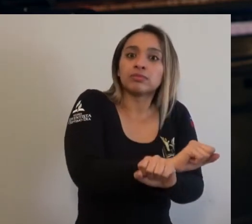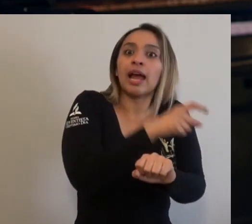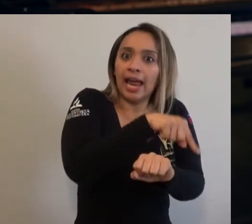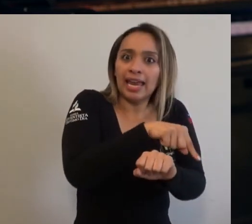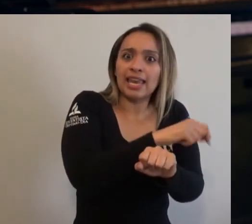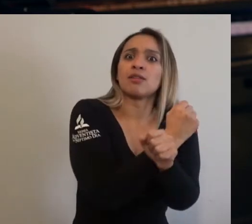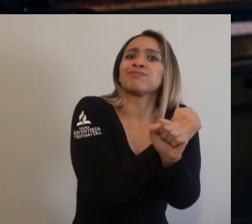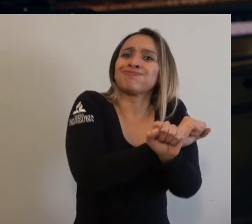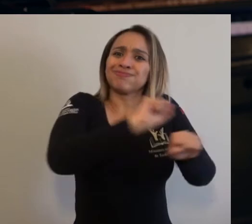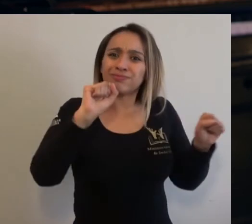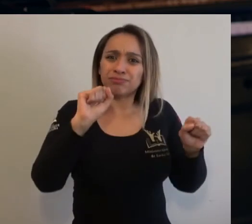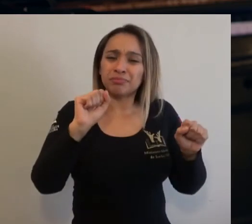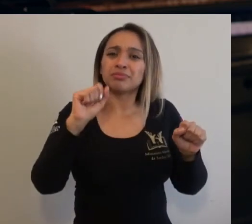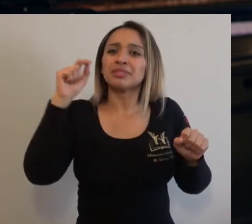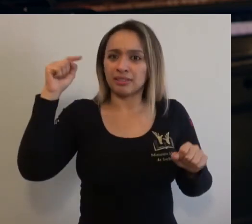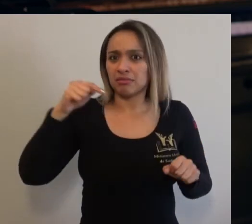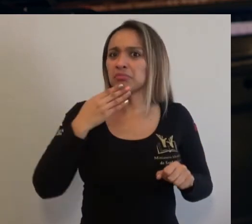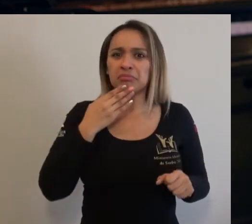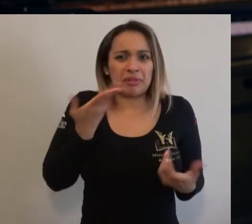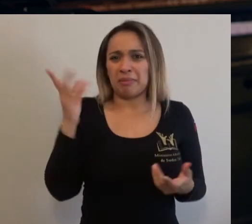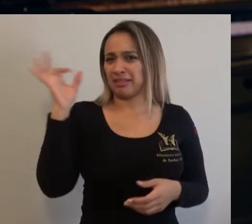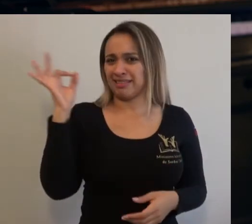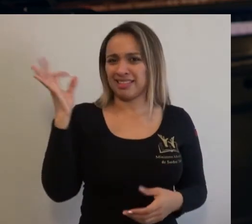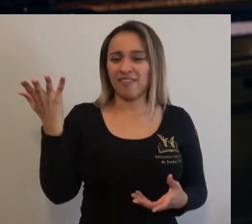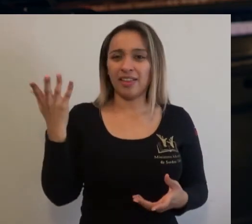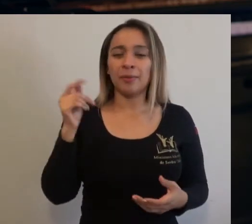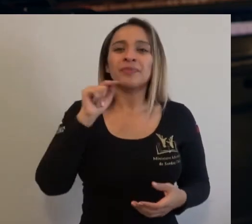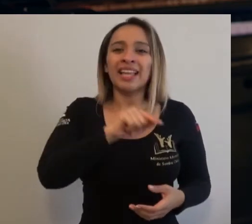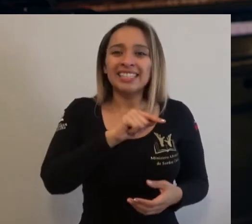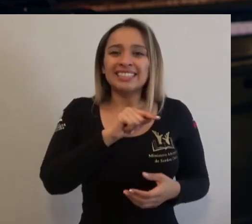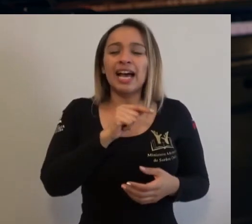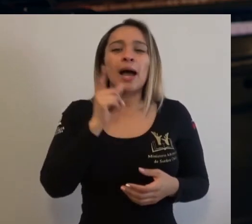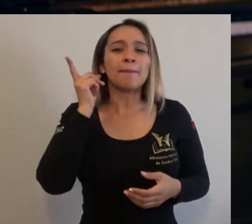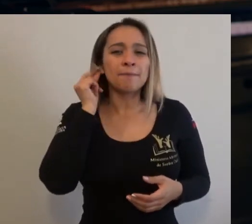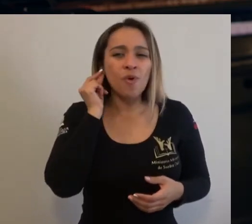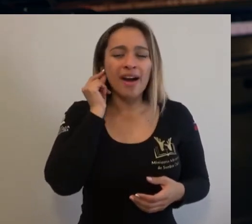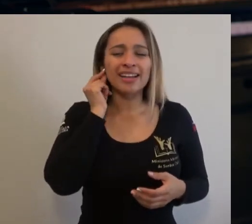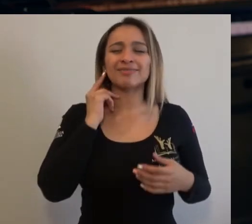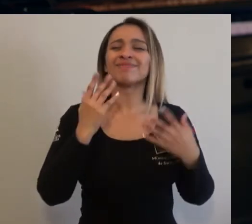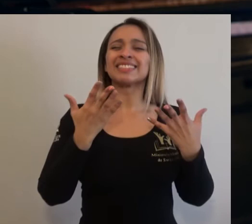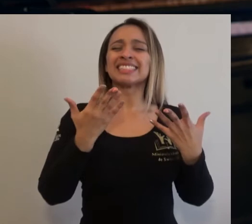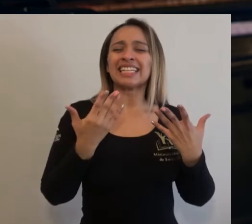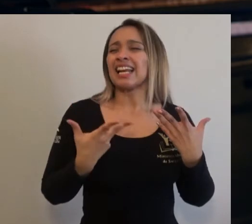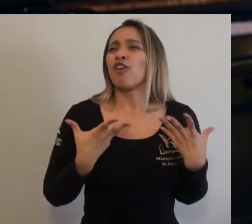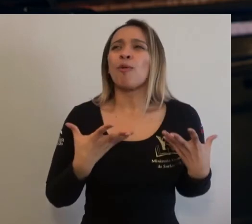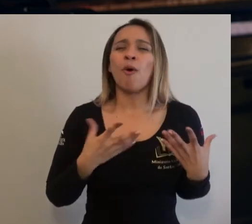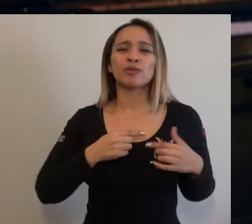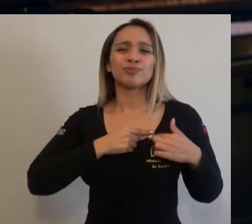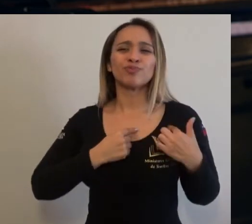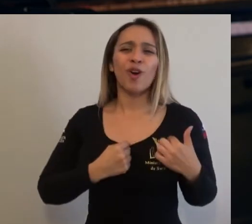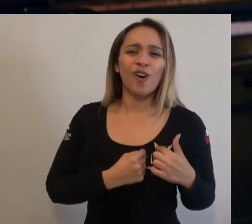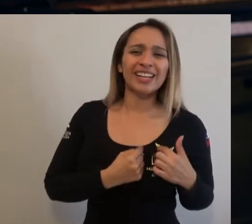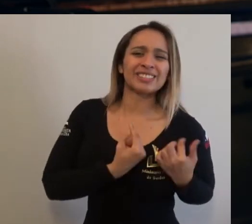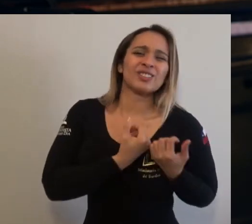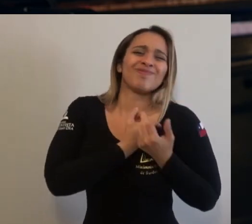día de reposo? Esta mujer, más que una enfermedad o una dolencia física, ella estaba quizás atada,